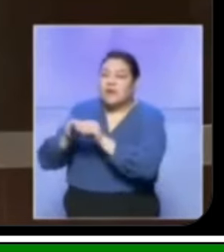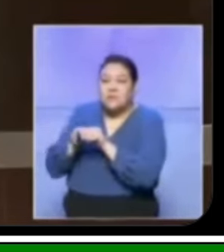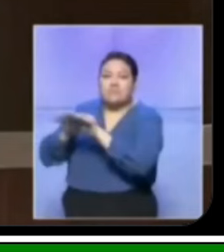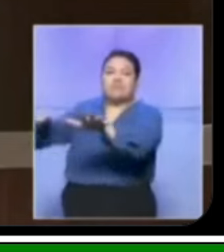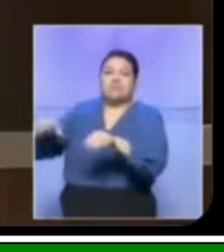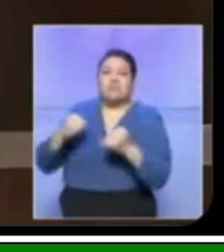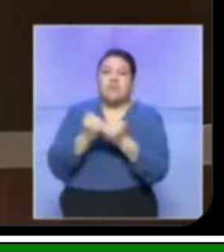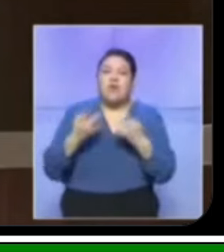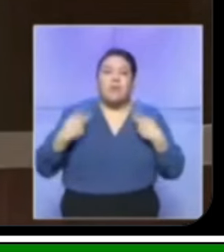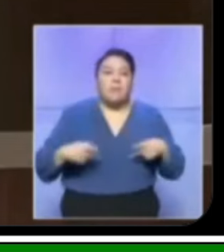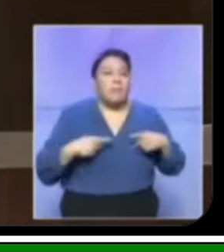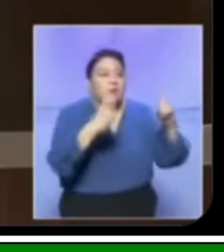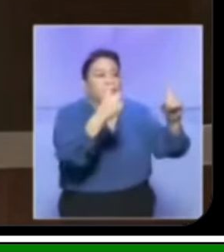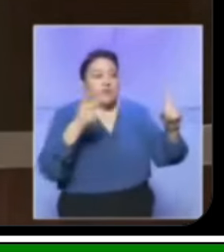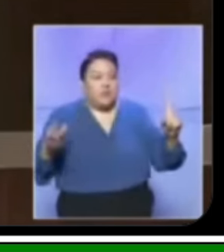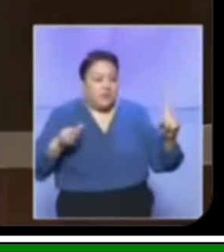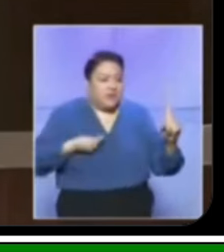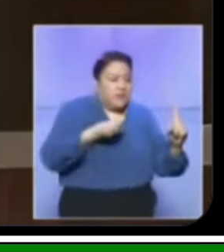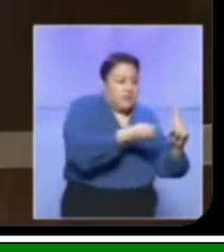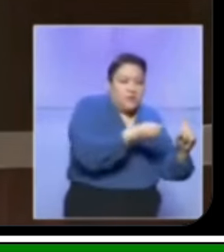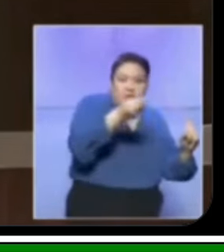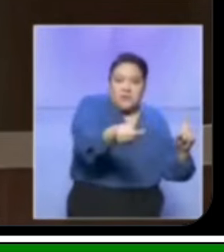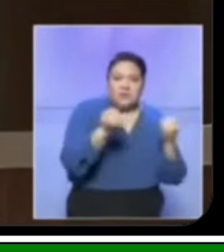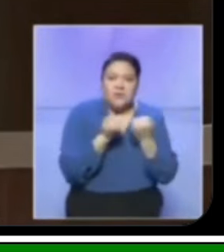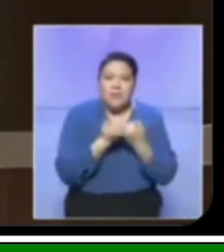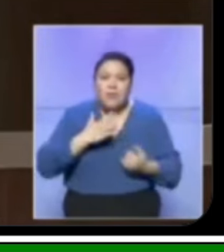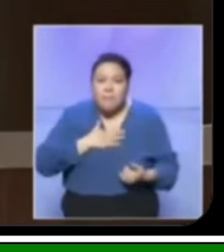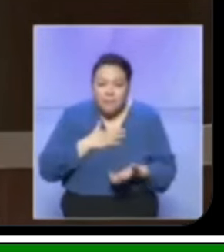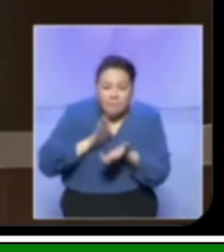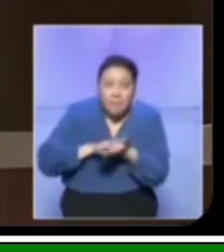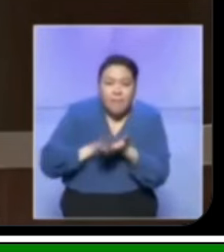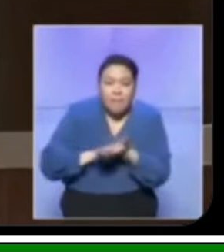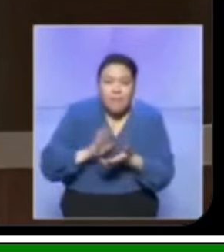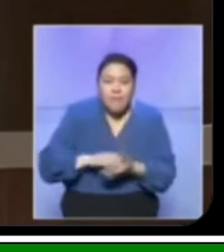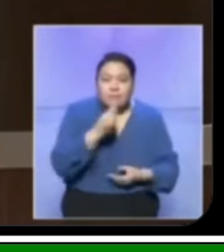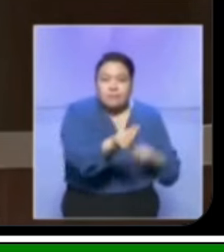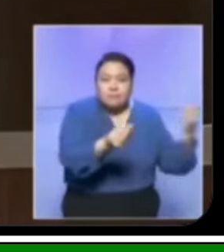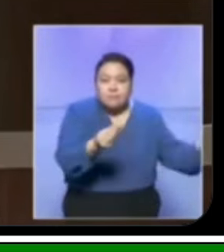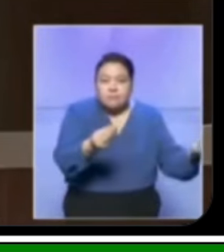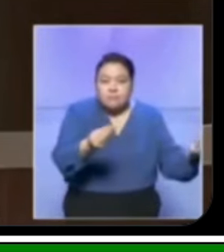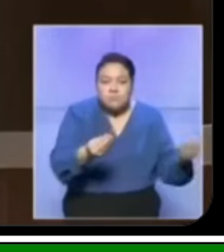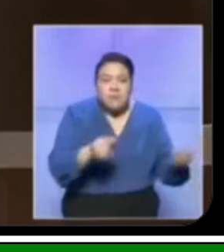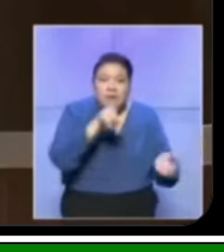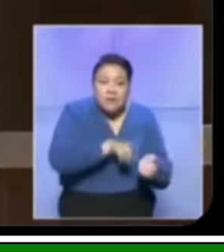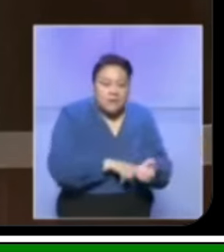las partes recurrente y tercero interesado en este expediente.